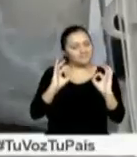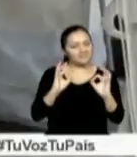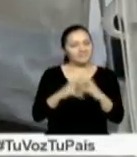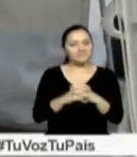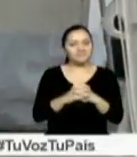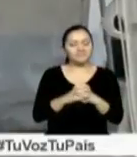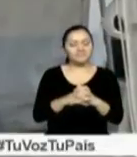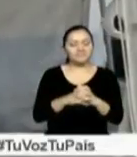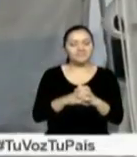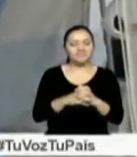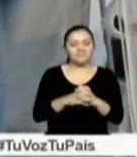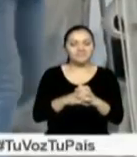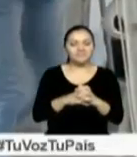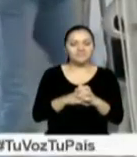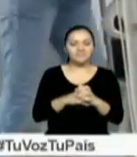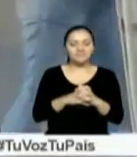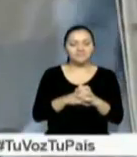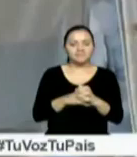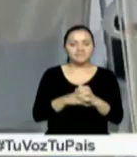Andrade noticiero